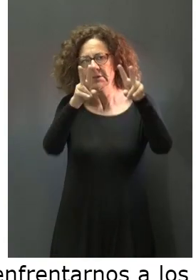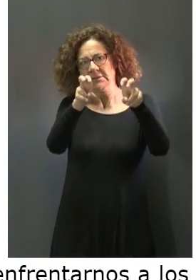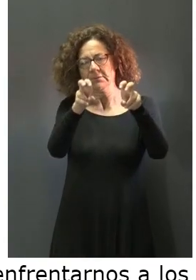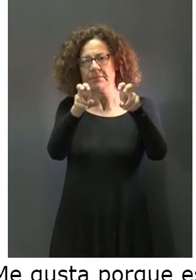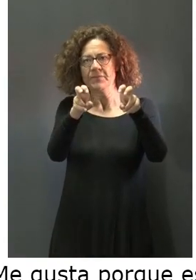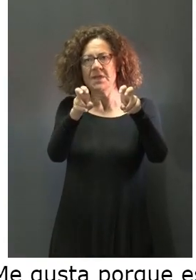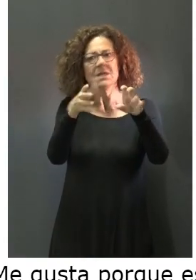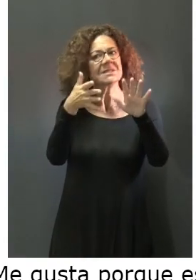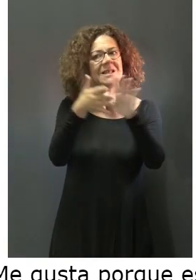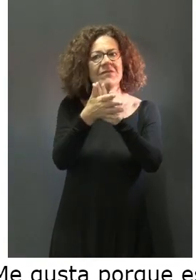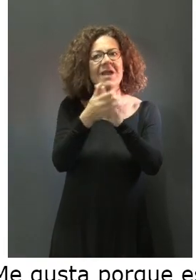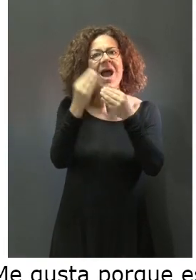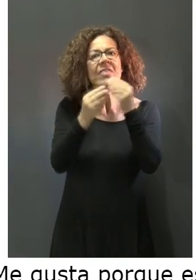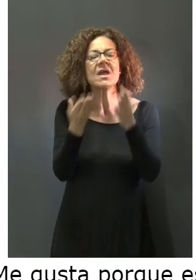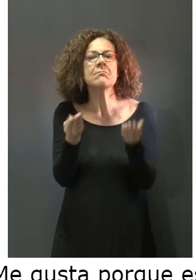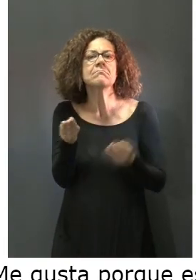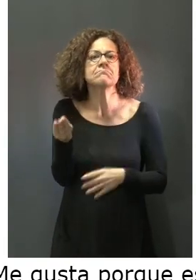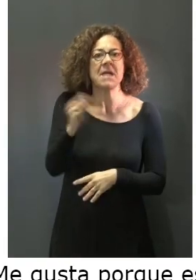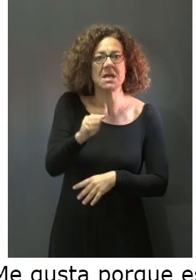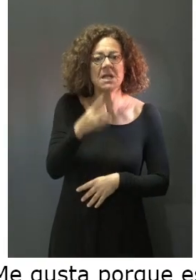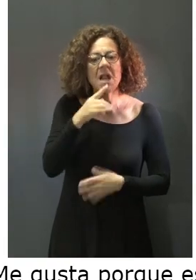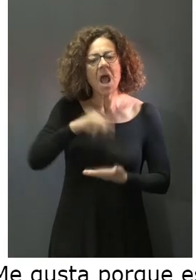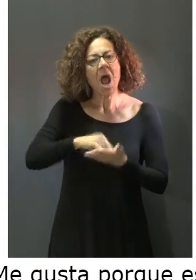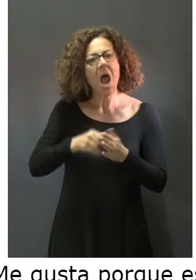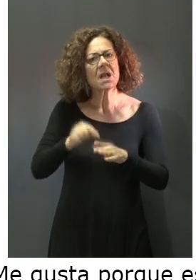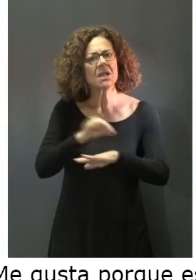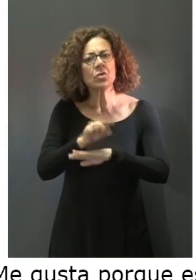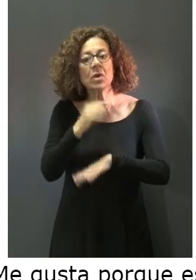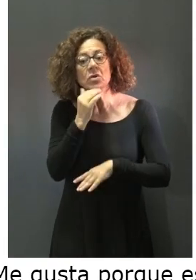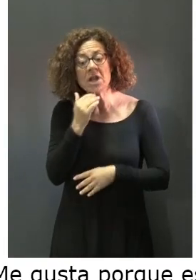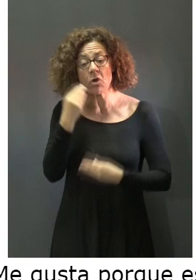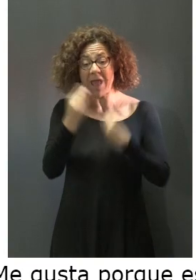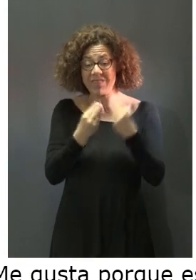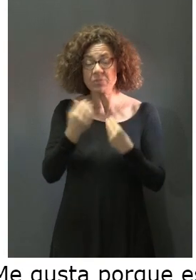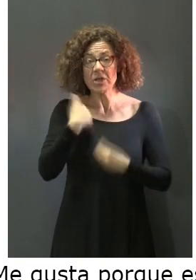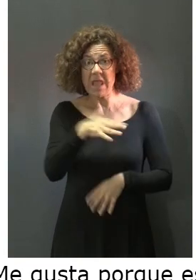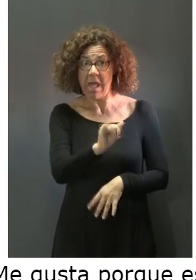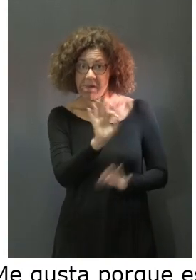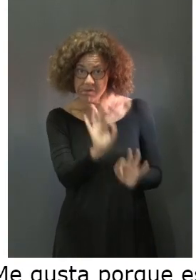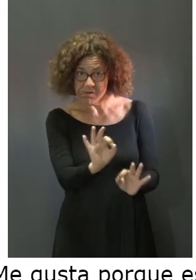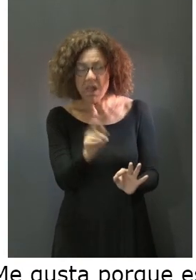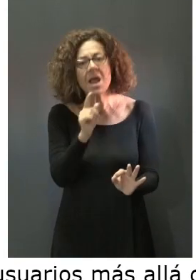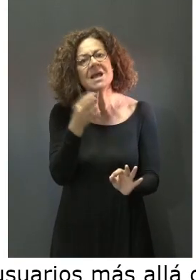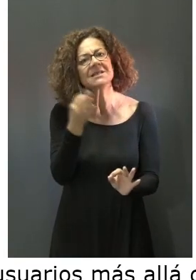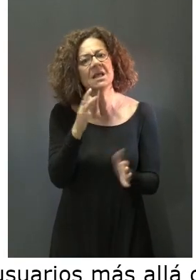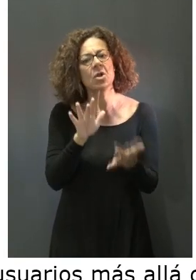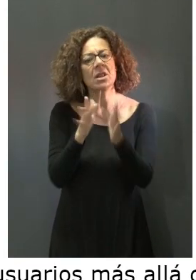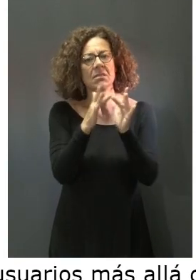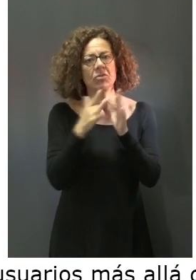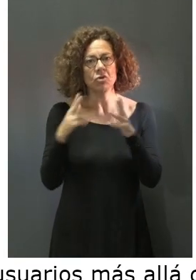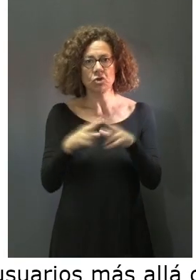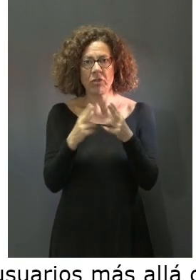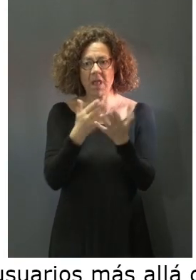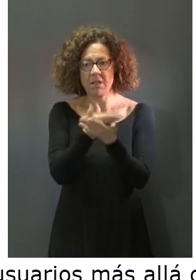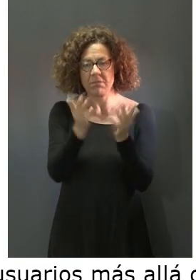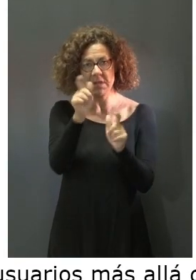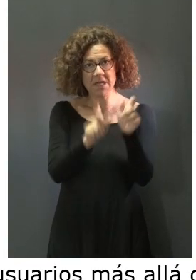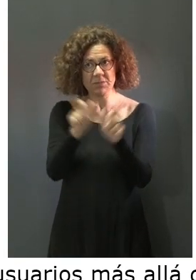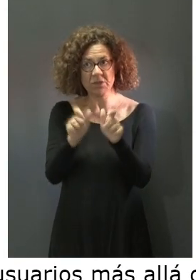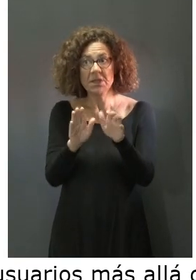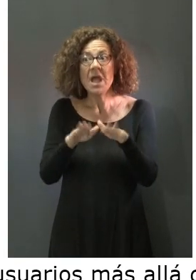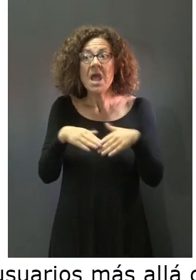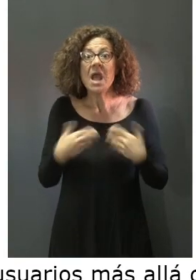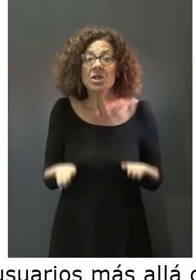es ir más allá. Es decir, la arquitectura ya no es algo que proyectamos y que está ahí, sino que tiene que ver con la interacción social de las personas, ¿no?